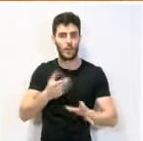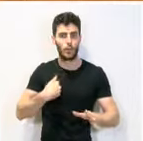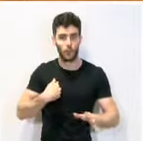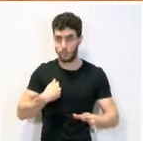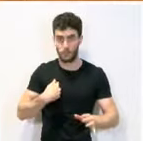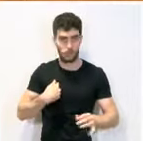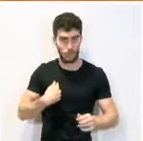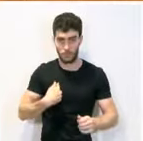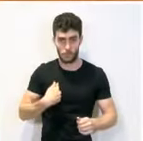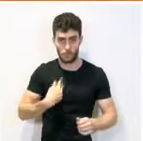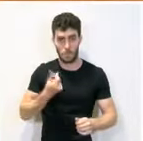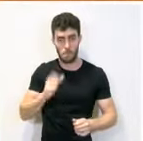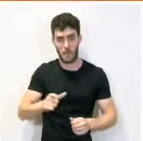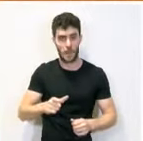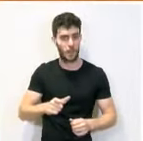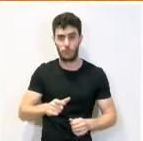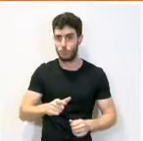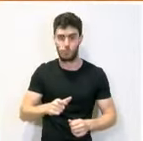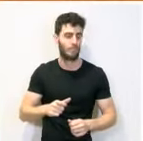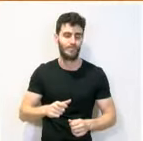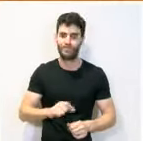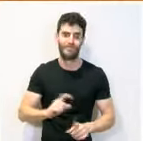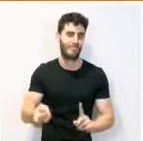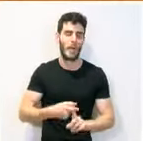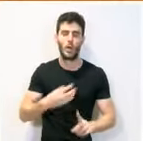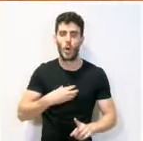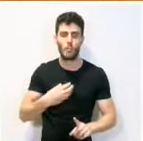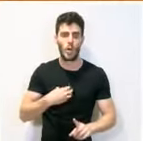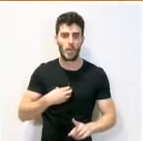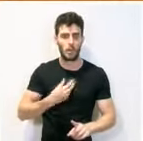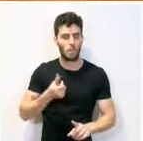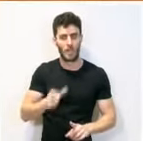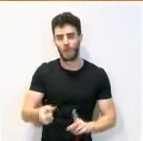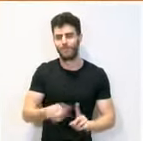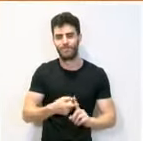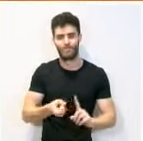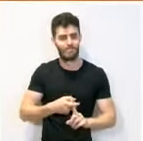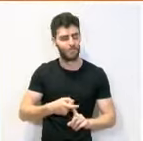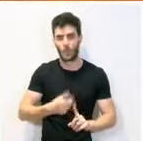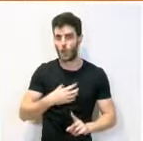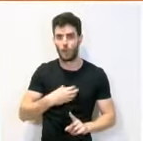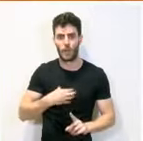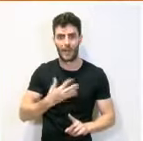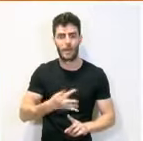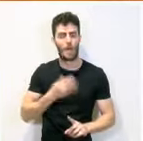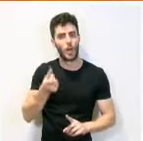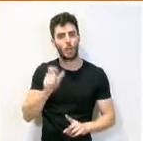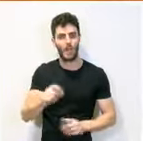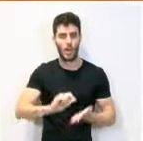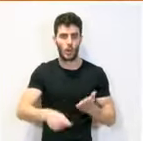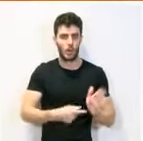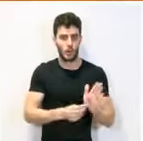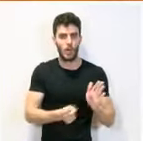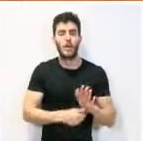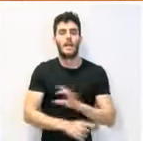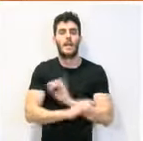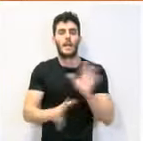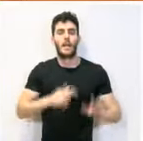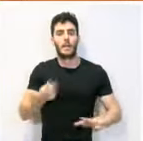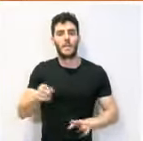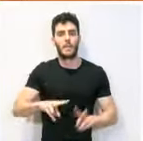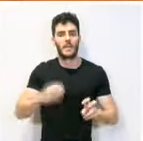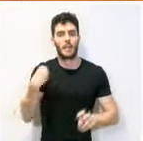de averiguar el precio, la transparencia en los contratos, que figuren los contratos y que además los precios en los contratos y que además estos no sean a